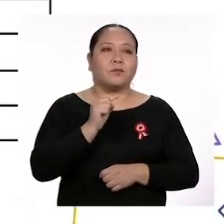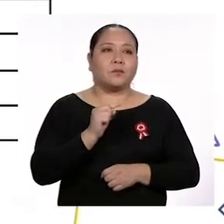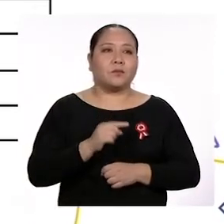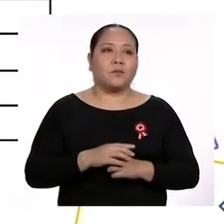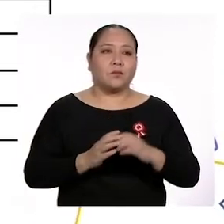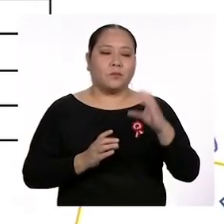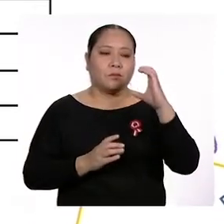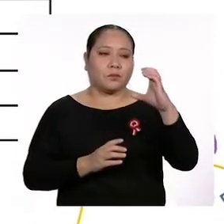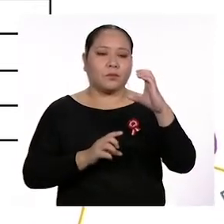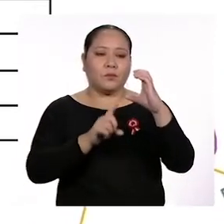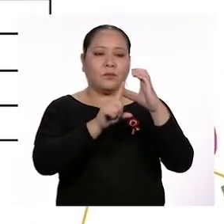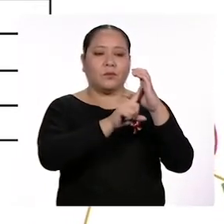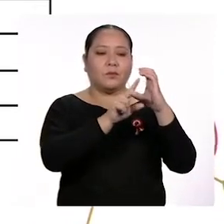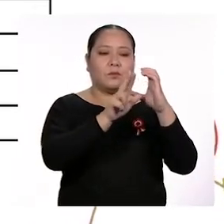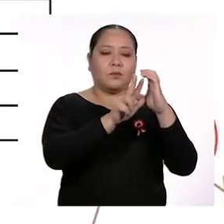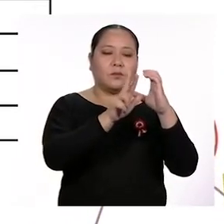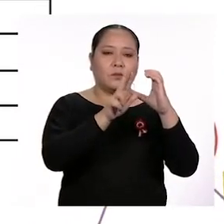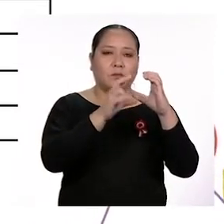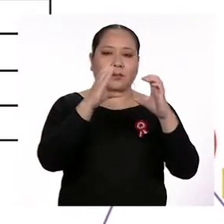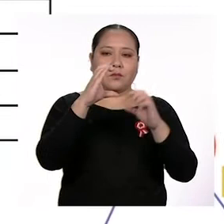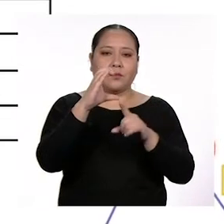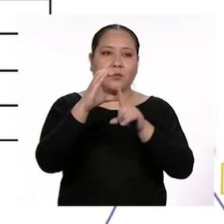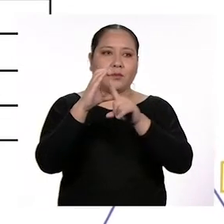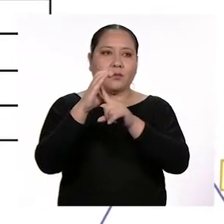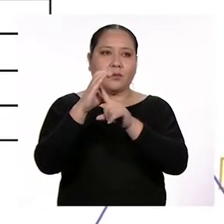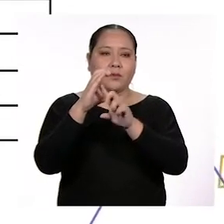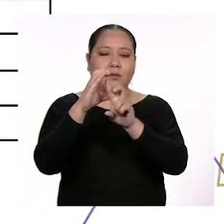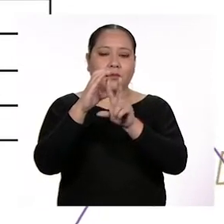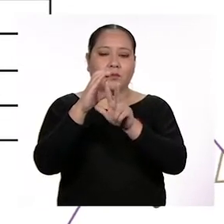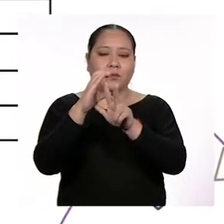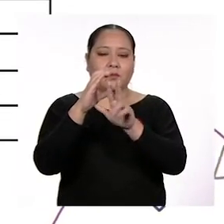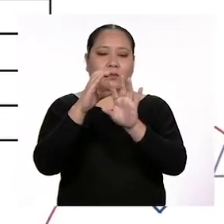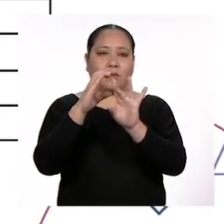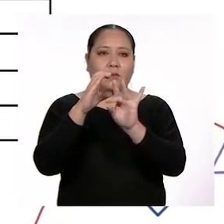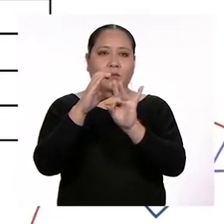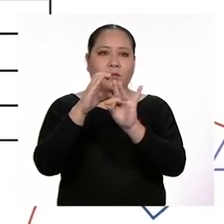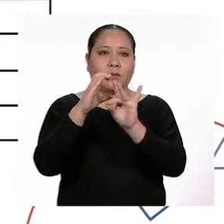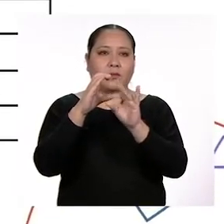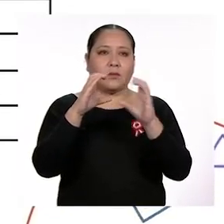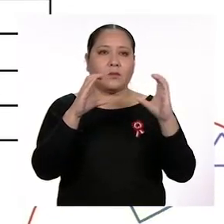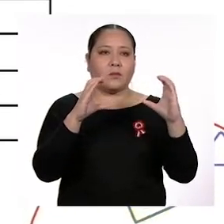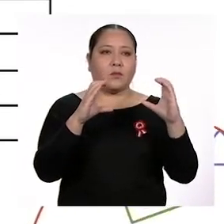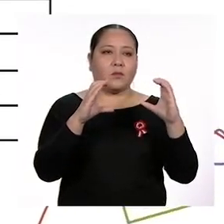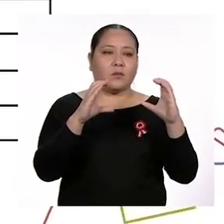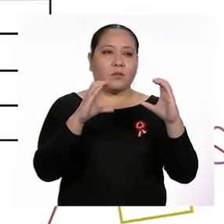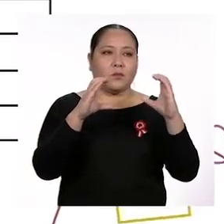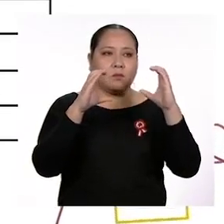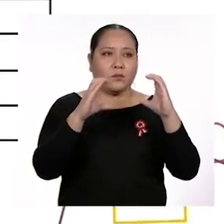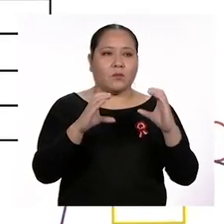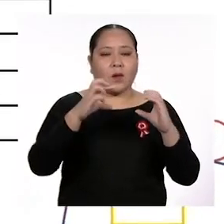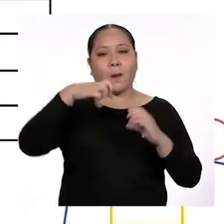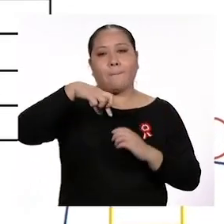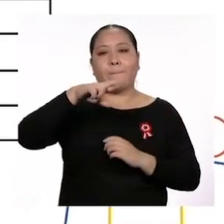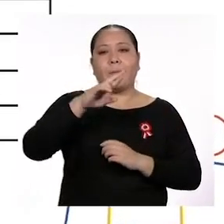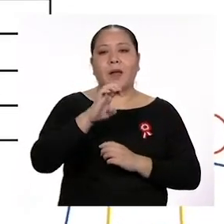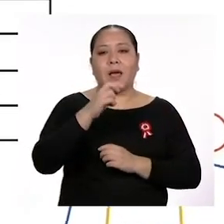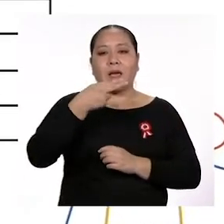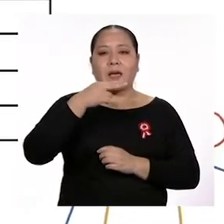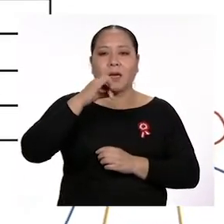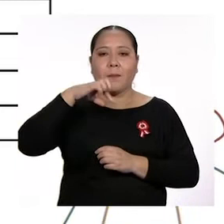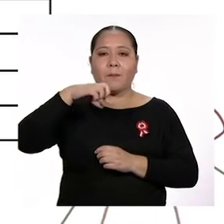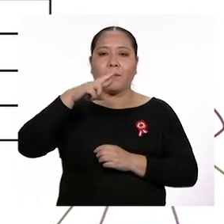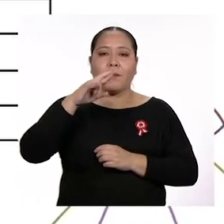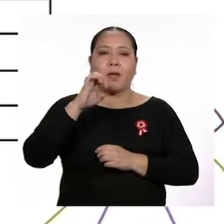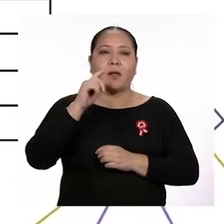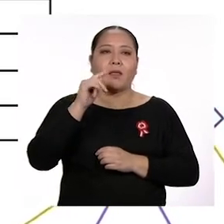sistólica tiene como extremos 133 y 138, o sea, está en prehipertensión. Eso